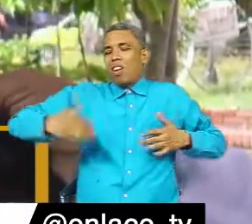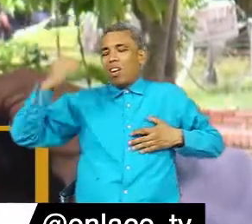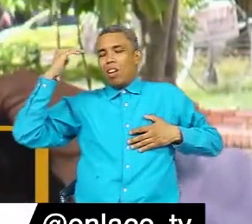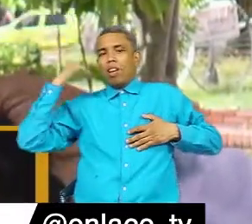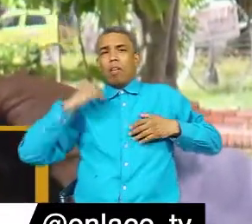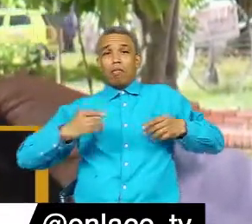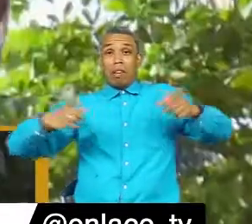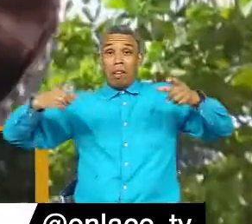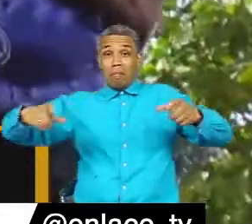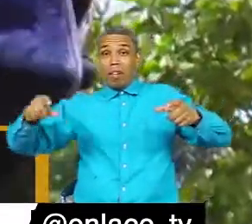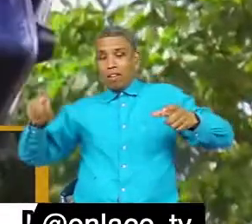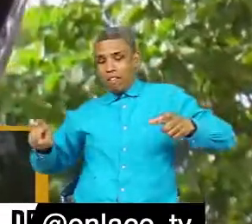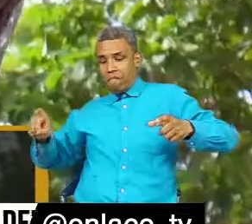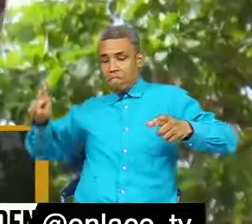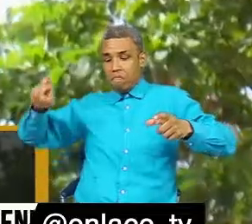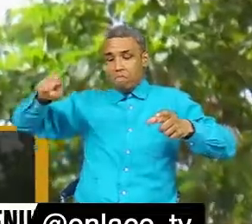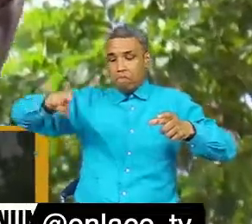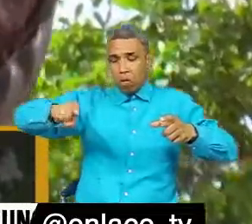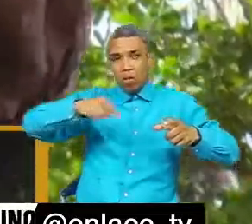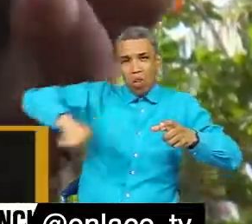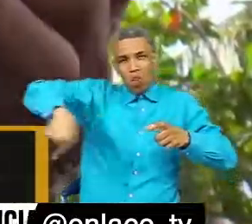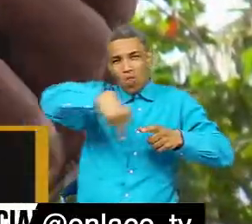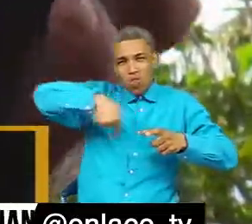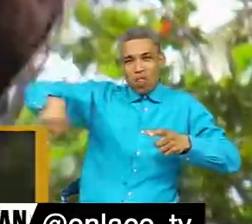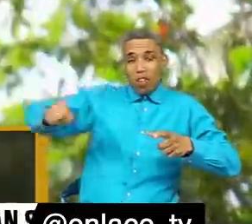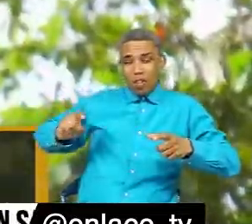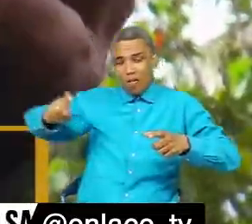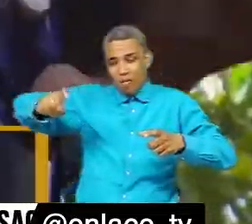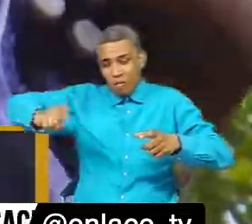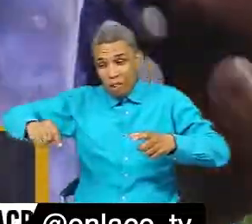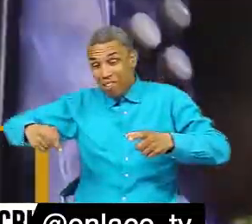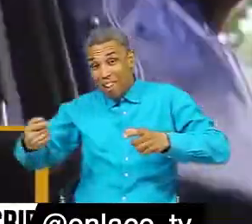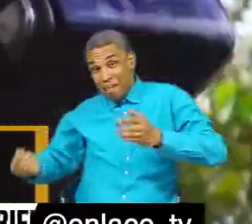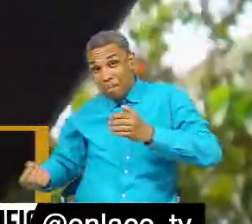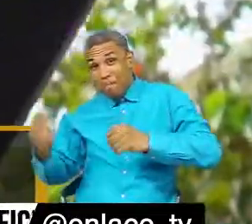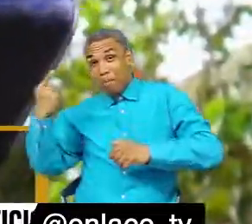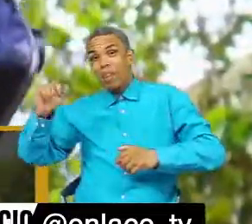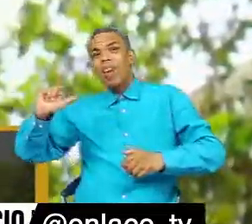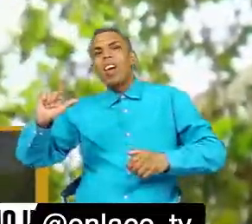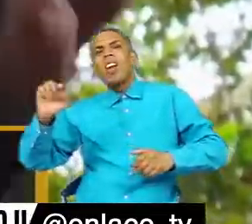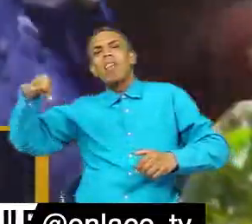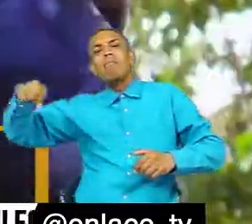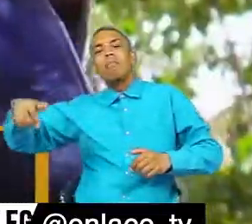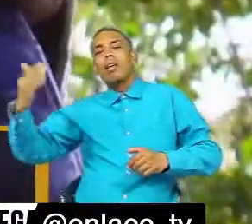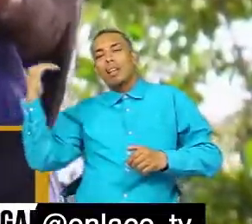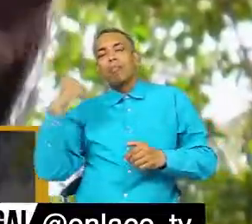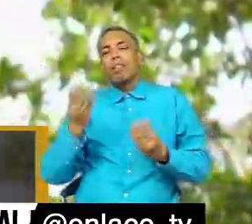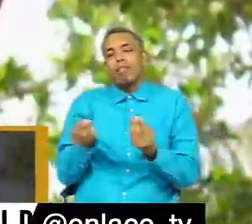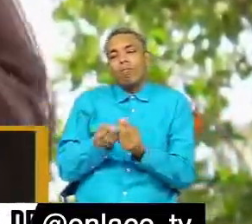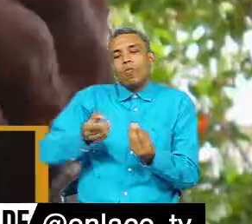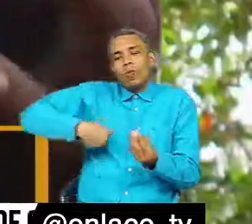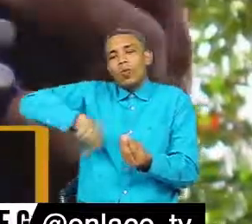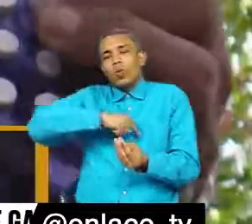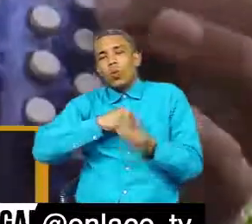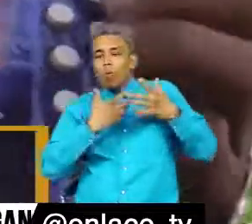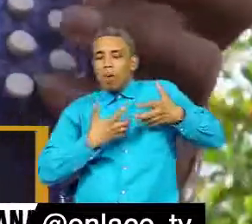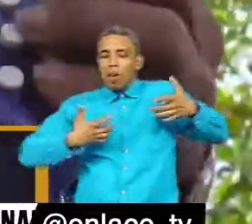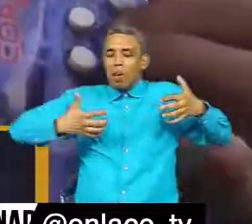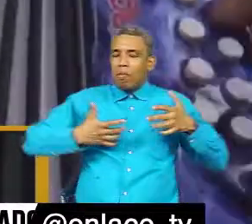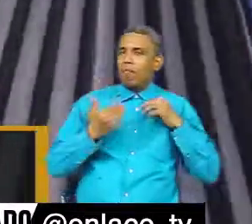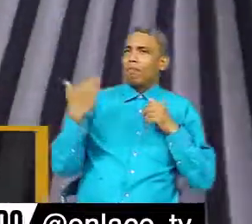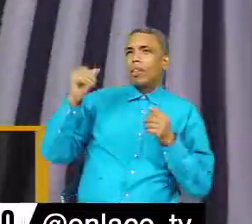en Barranca Bermeja para sellos TH. Y para nosotros fue muy importante porque alcanzamos a vender mucha música a nivel